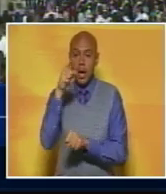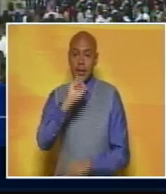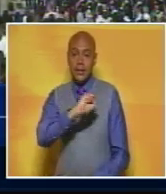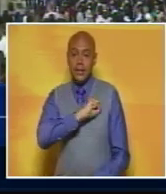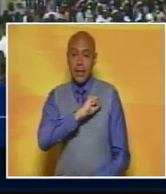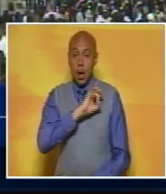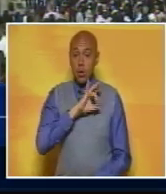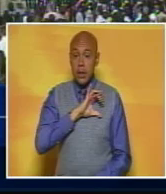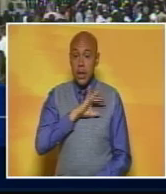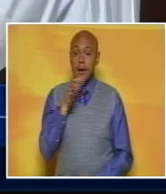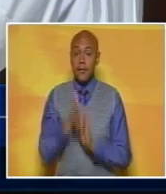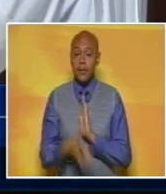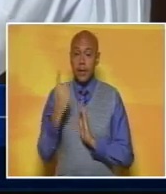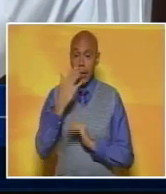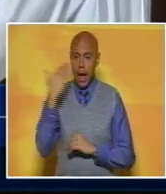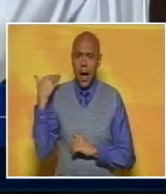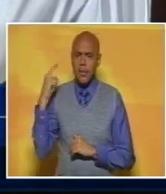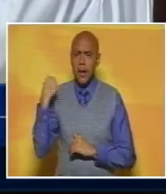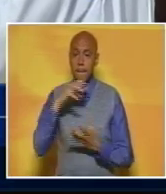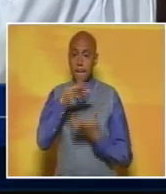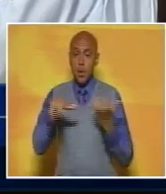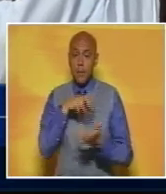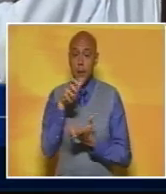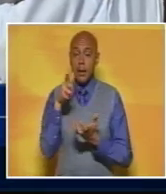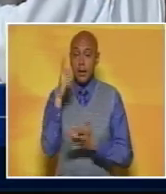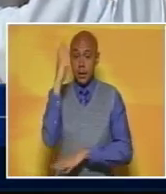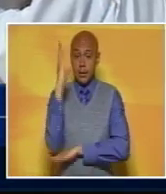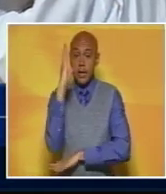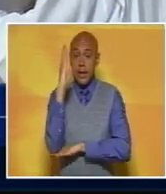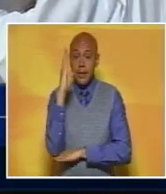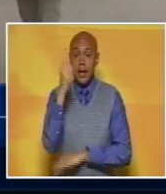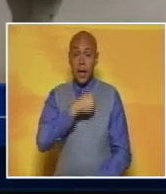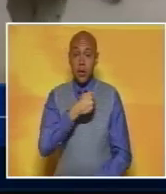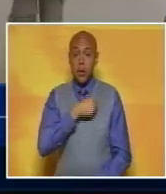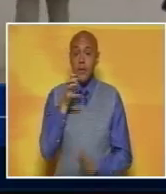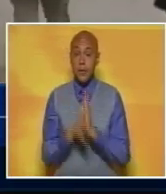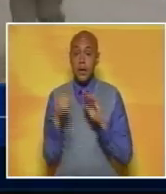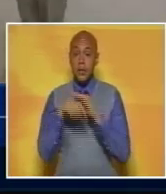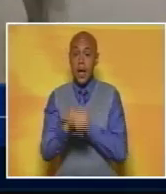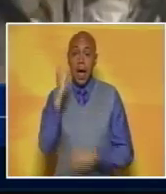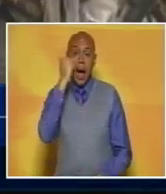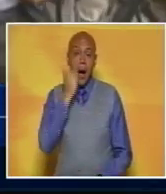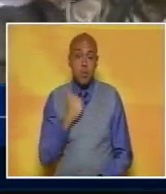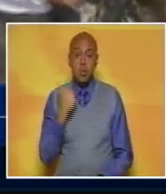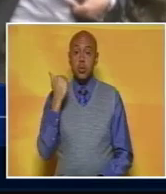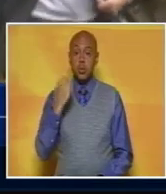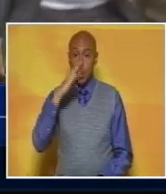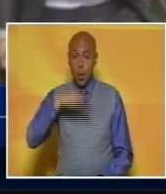eméritos investigados en el marco de la crisis de la Iglesia Católica por casos de abusos sexuales a